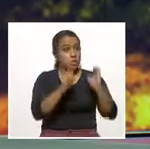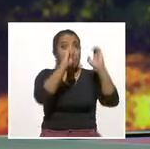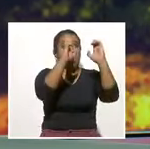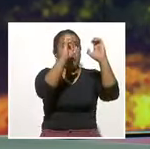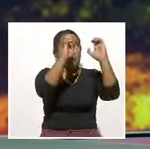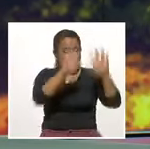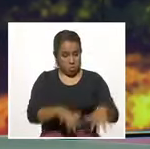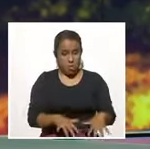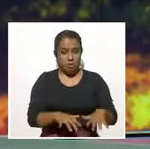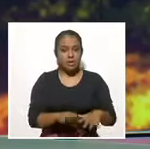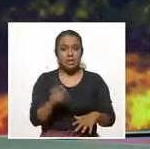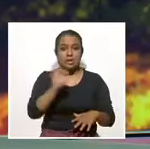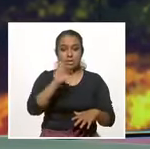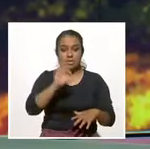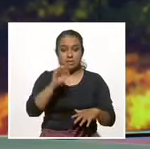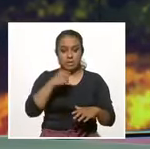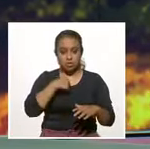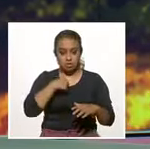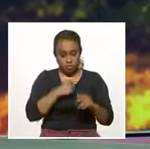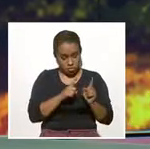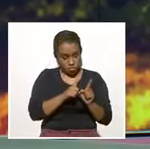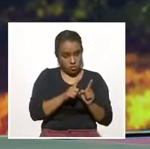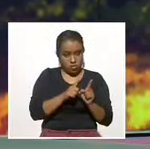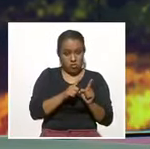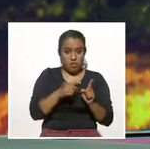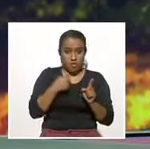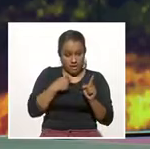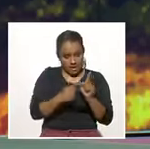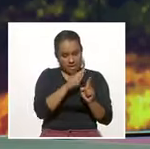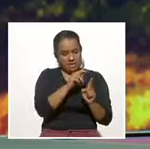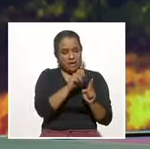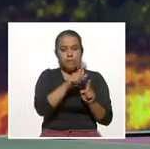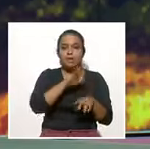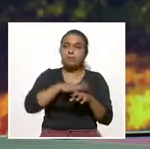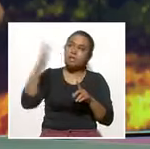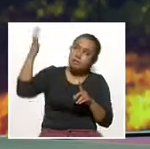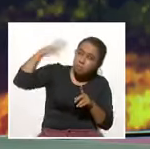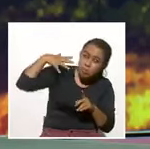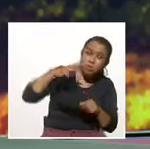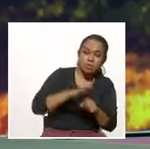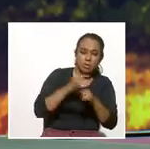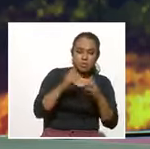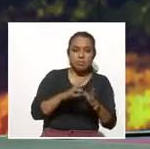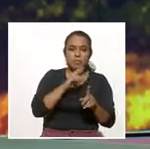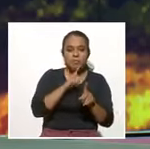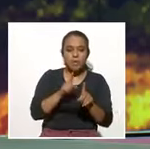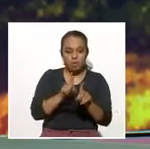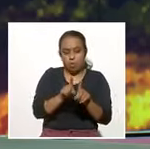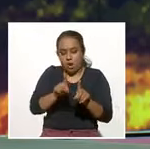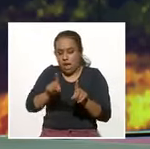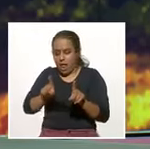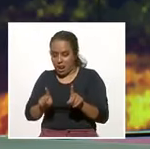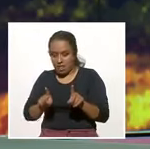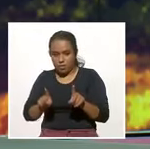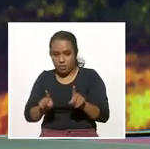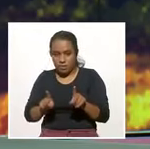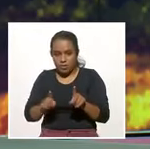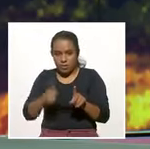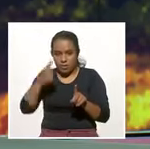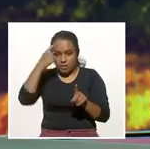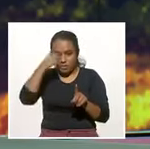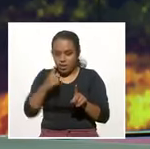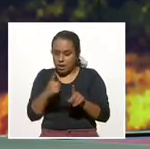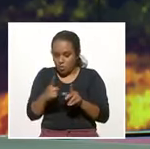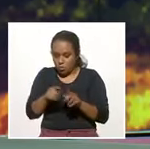colapsa, ¿sí? Si tú estás abajo de la trabe, te va a caer lo más pesado. Hay quienes recomiendan que te pongas a un lado, esperando que quede un espacio